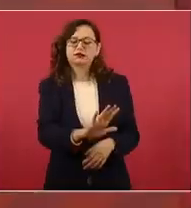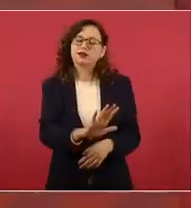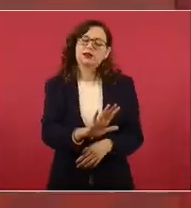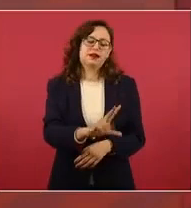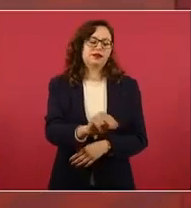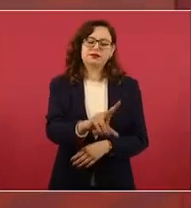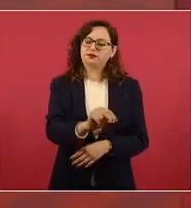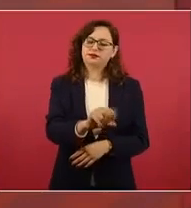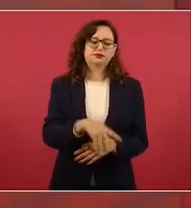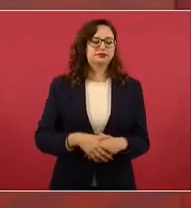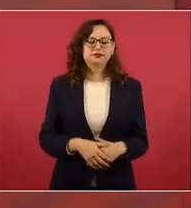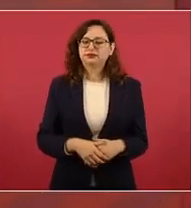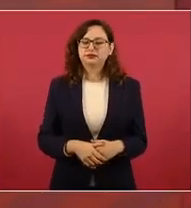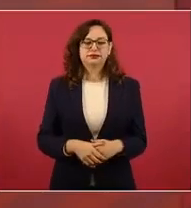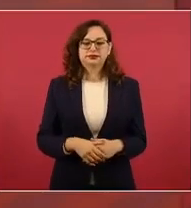corruptos.